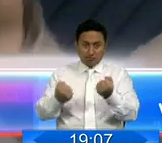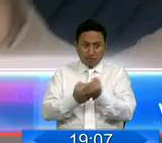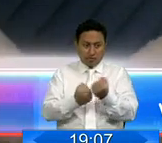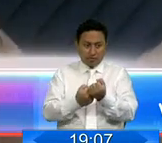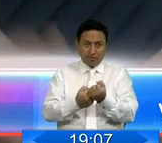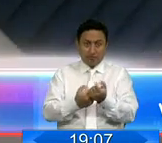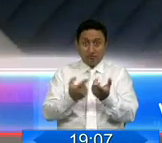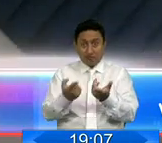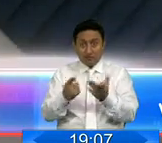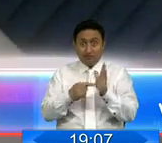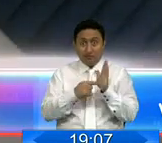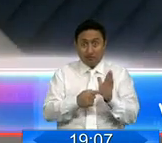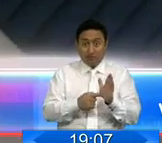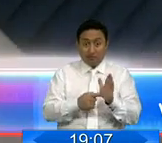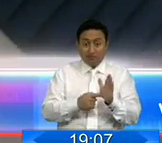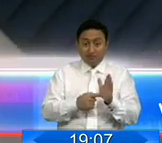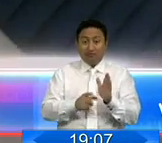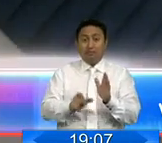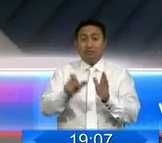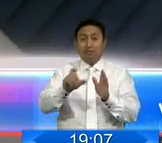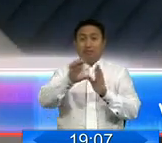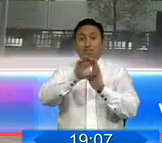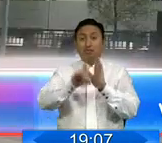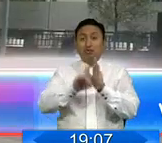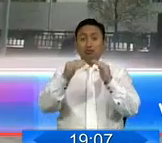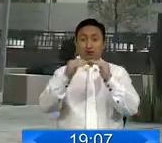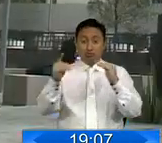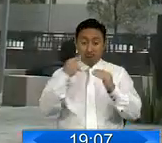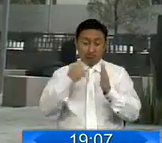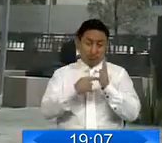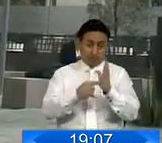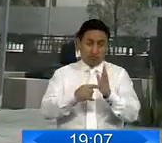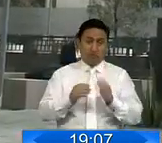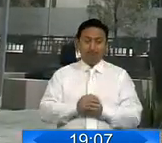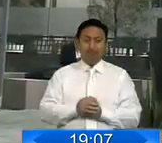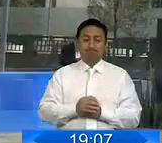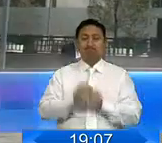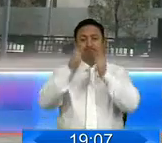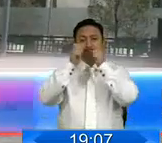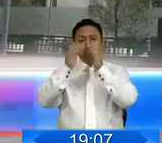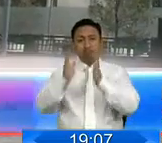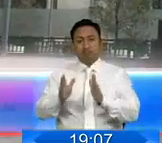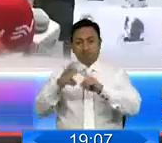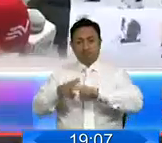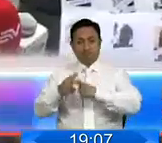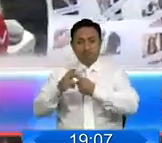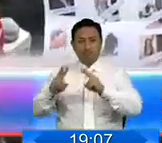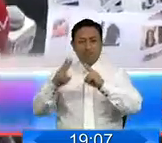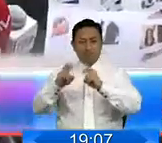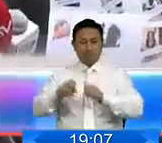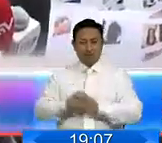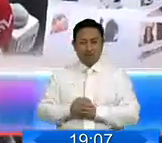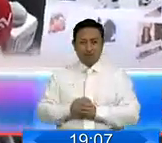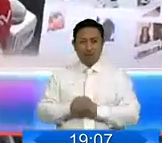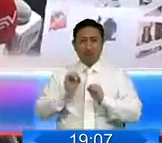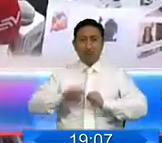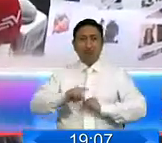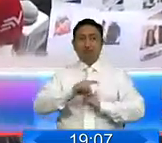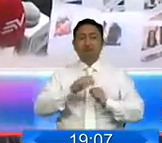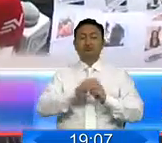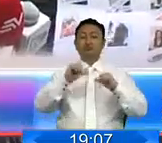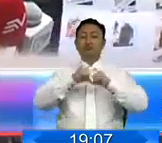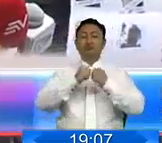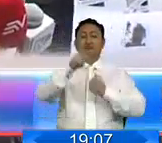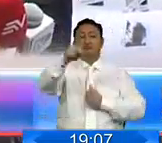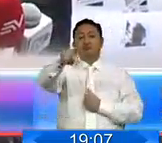expresa, obviamente, el propio Código de la Democracia. La Fiscalía General del Estado inició una investigación. La acusación llegó del actor político